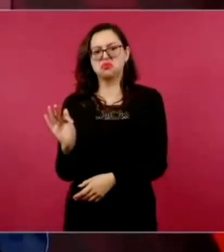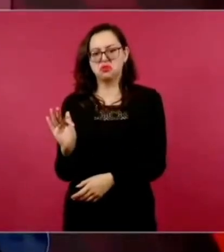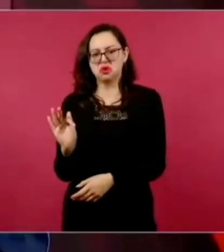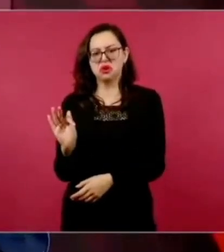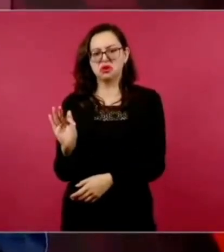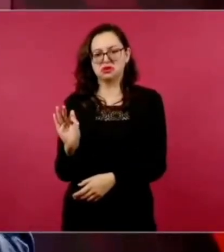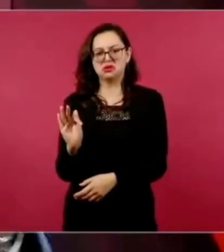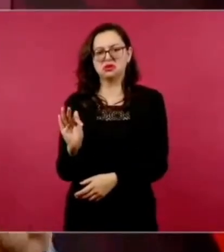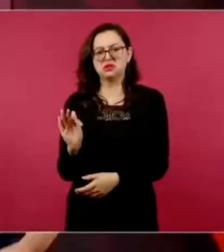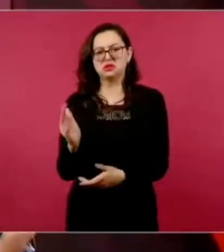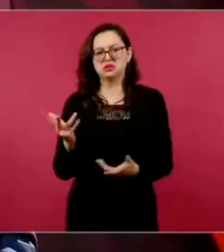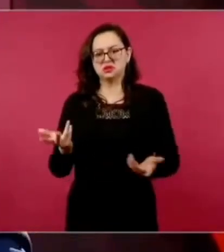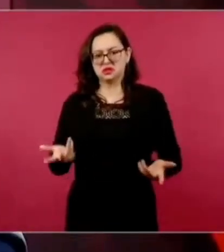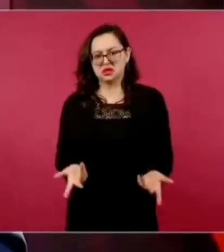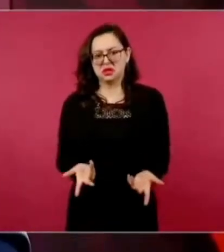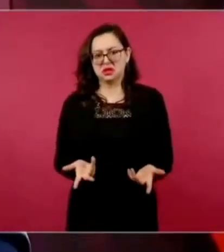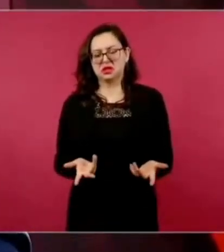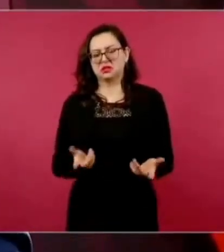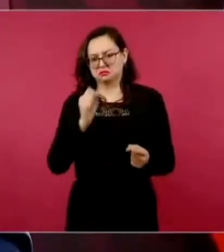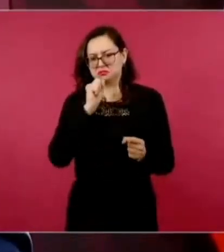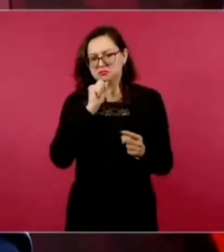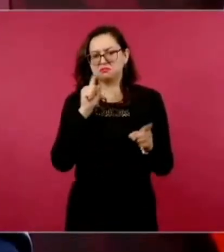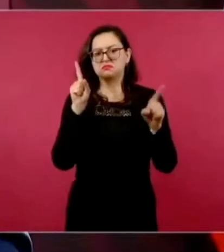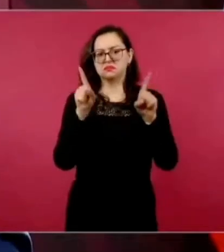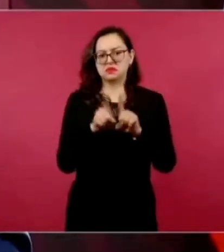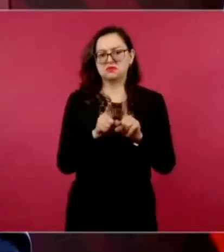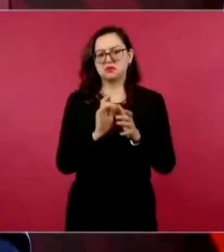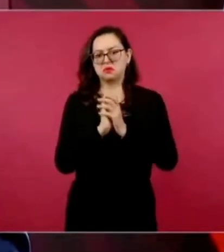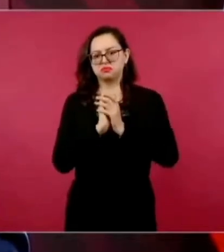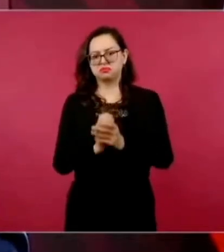con un proceso de insaculación.